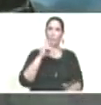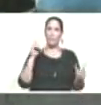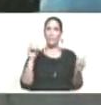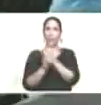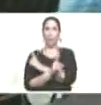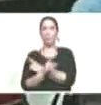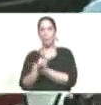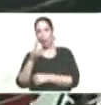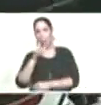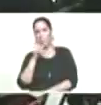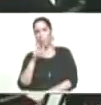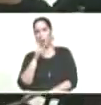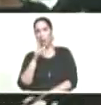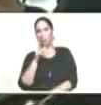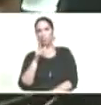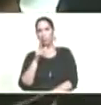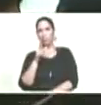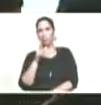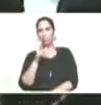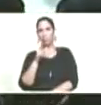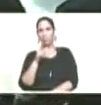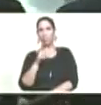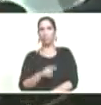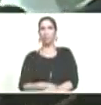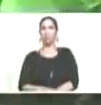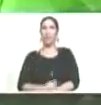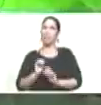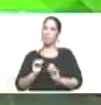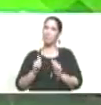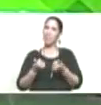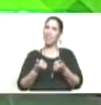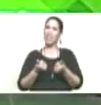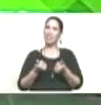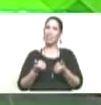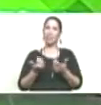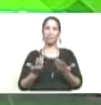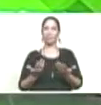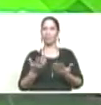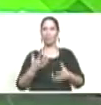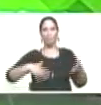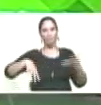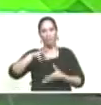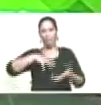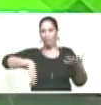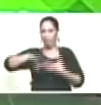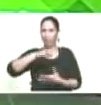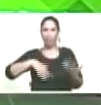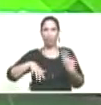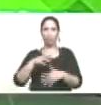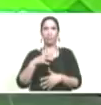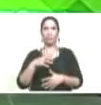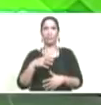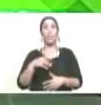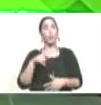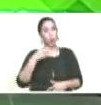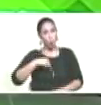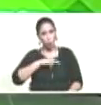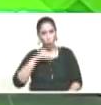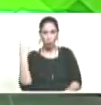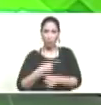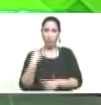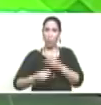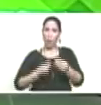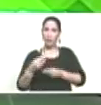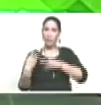malismo, hacer las cosas mal. Y comienza la descomposición ética, la descomposición moral. Para hacer una revolución como la nuestra,